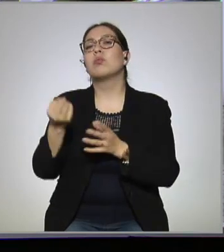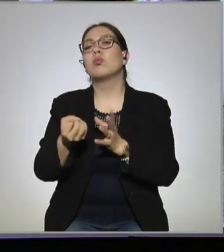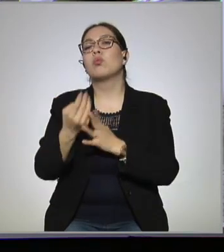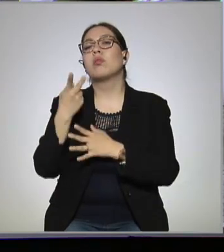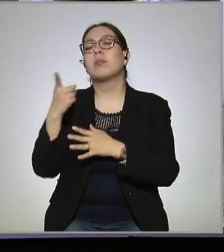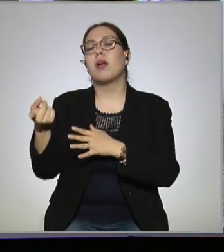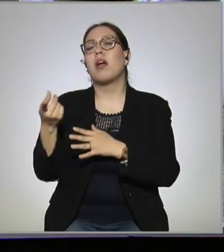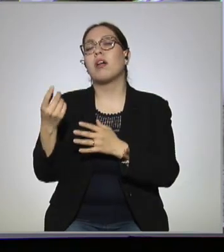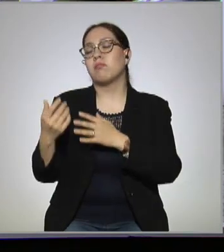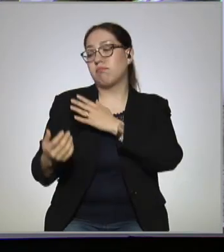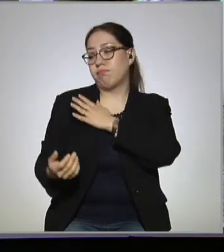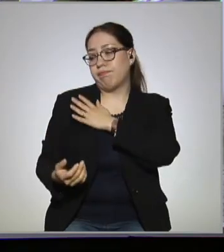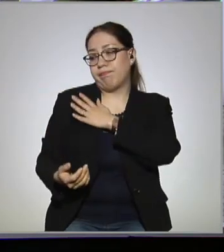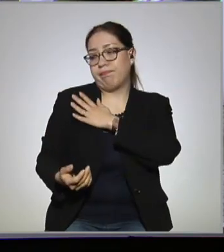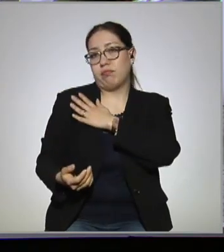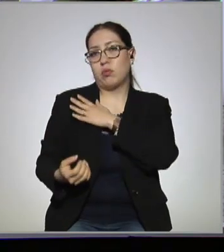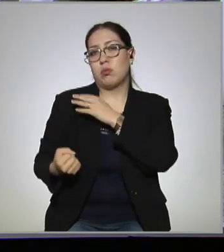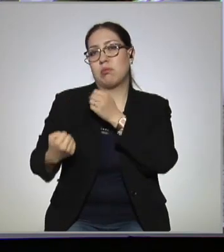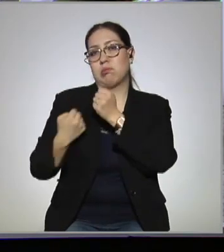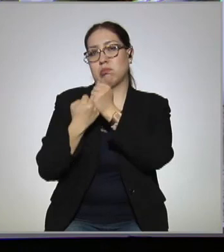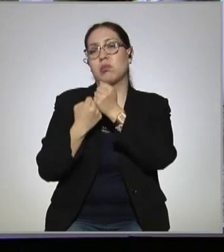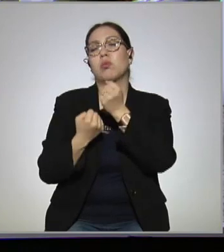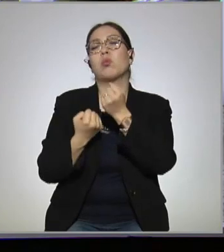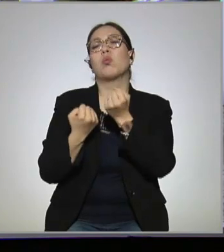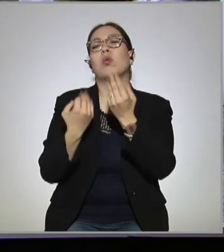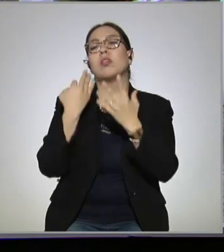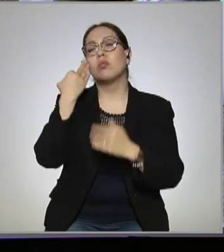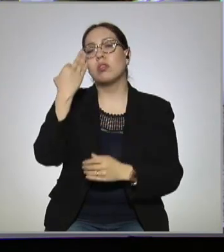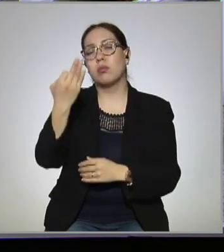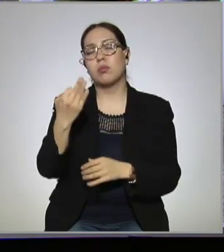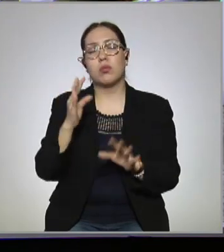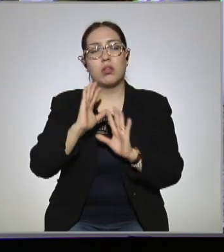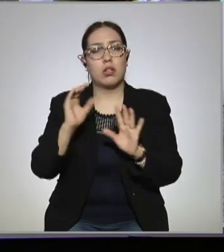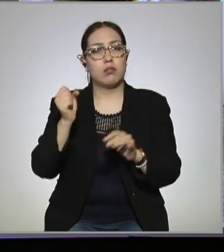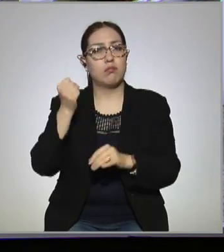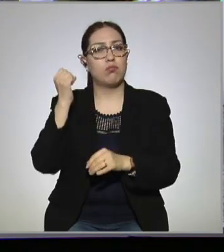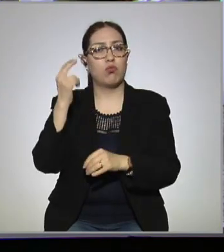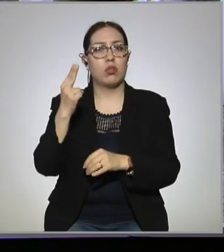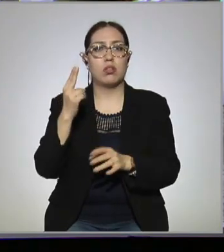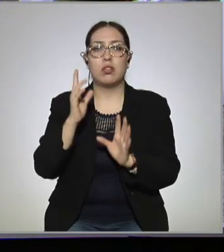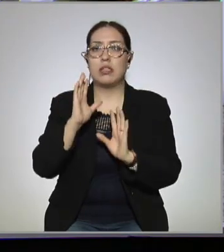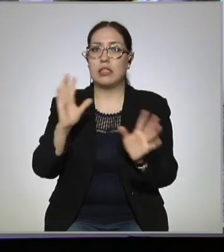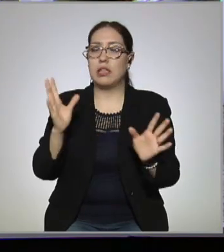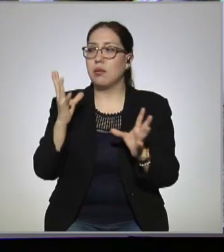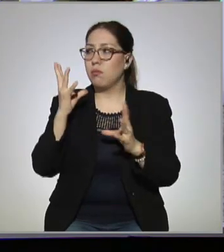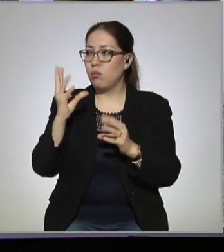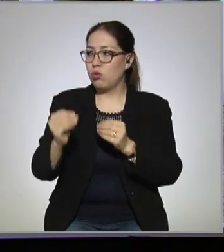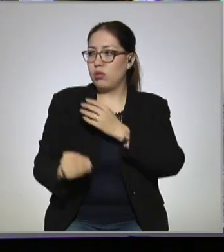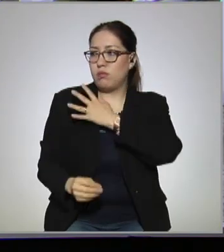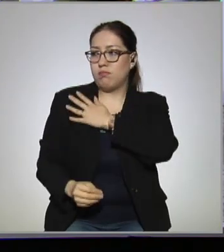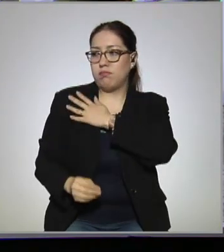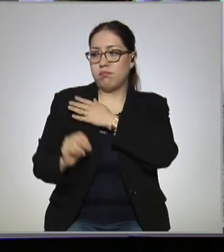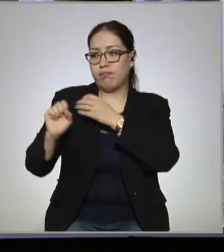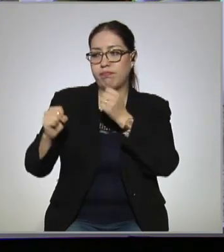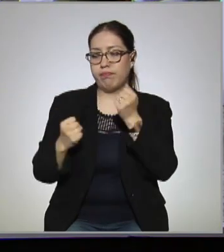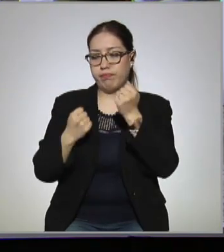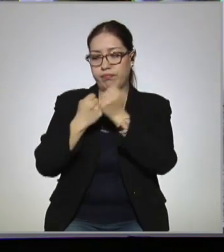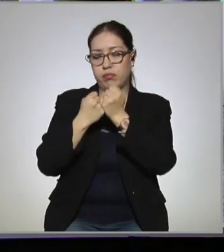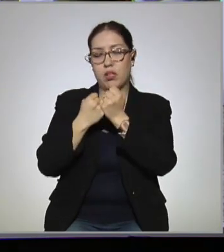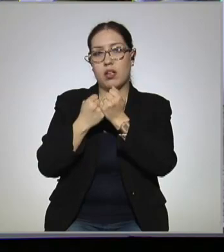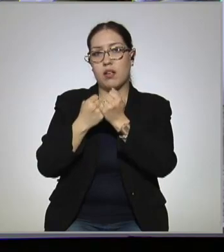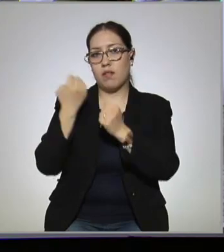articulación? Afortunadamente ya estamos en una época donde los reemplazos articulares, las prótesis, cada vez tienen más